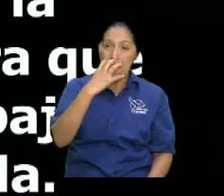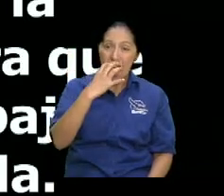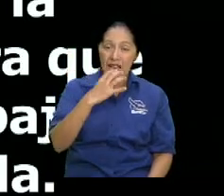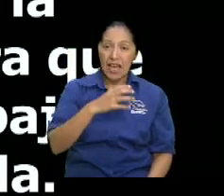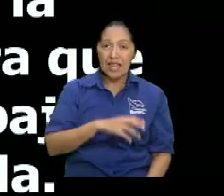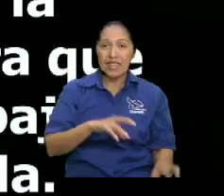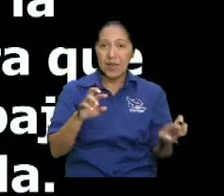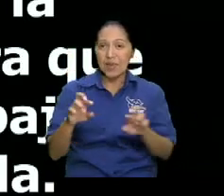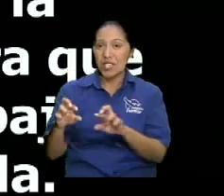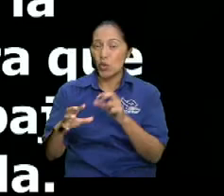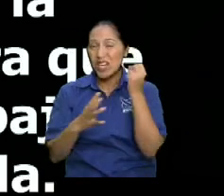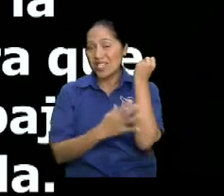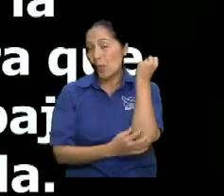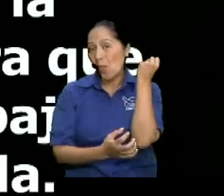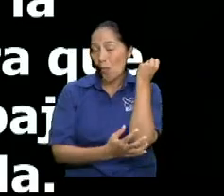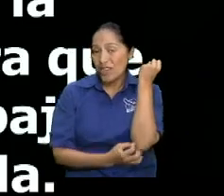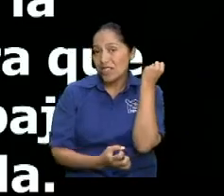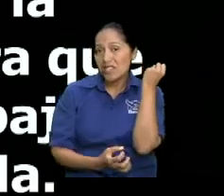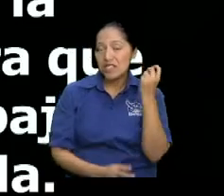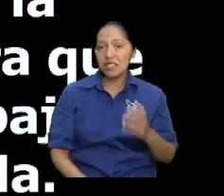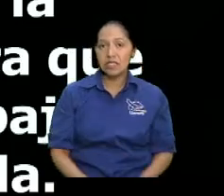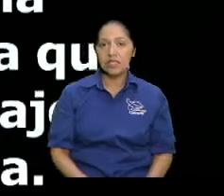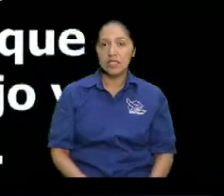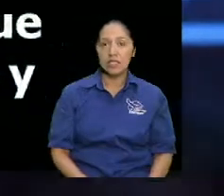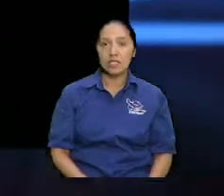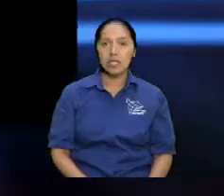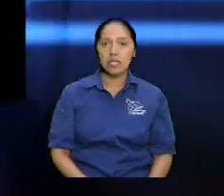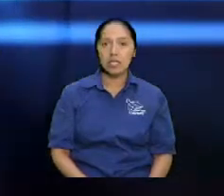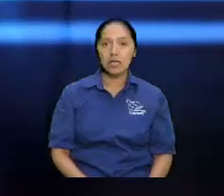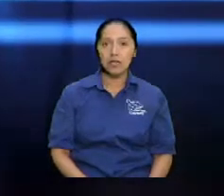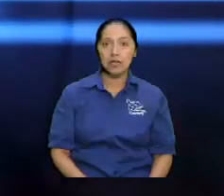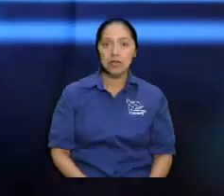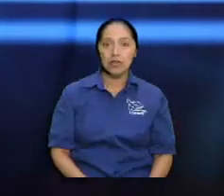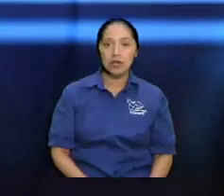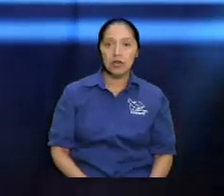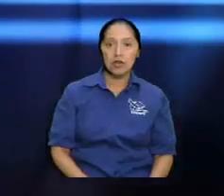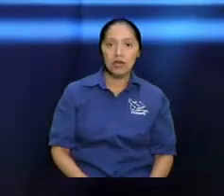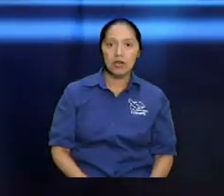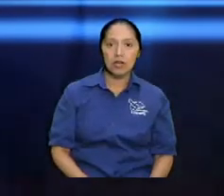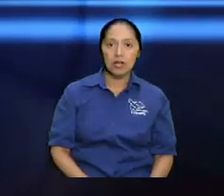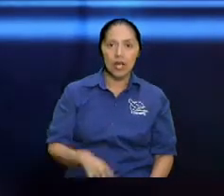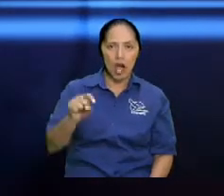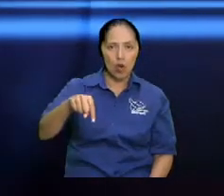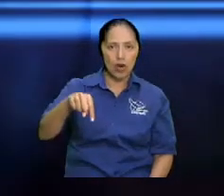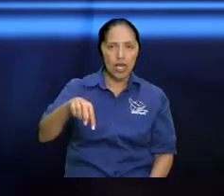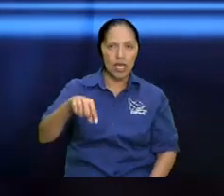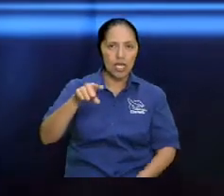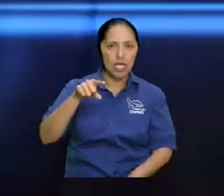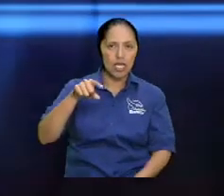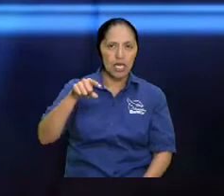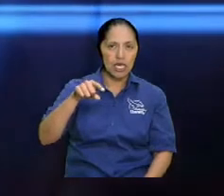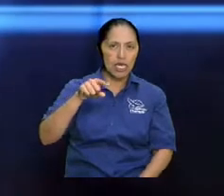El pan que comían los pobres. ¿Cuál será el pan en este momento? ¿Cuál será el pan que comen los pobres?